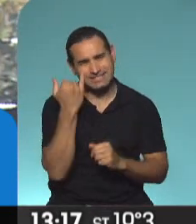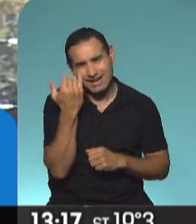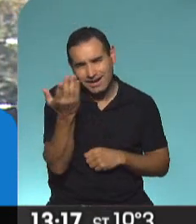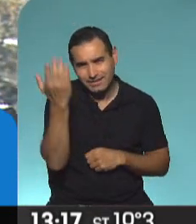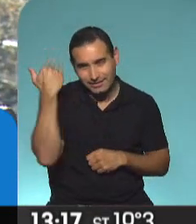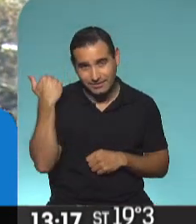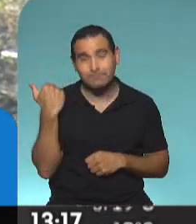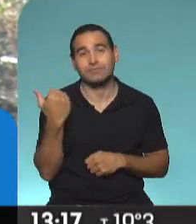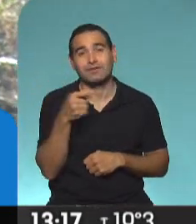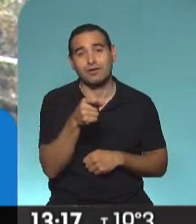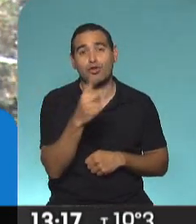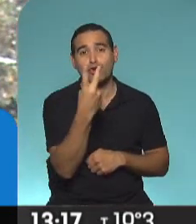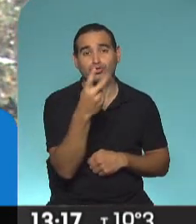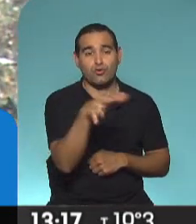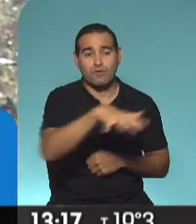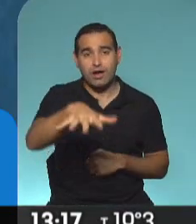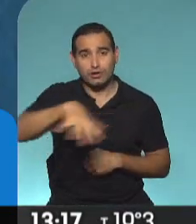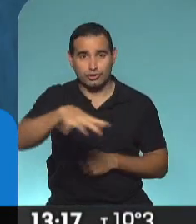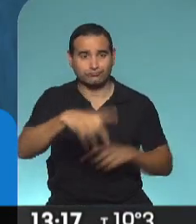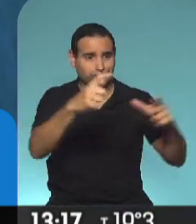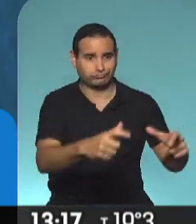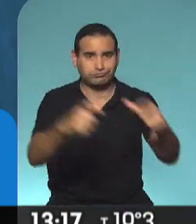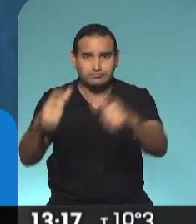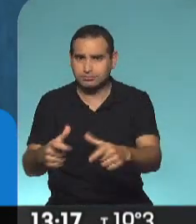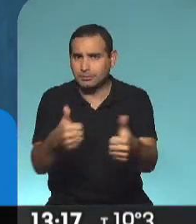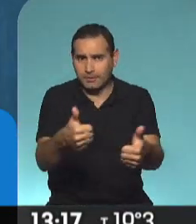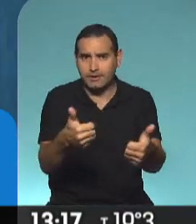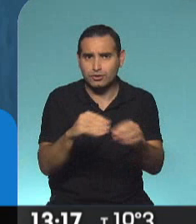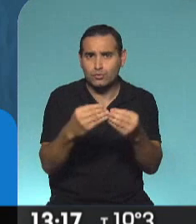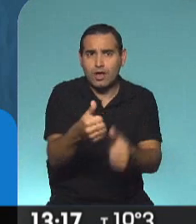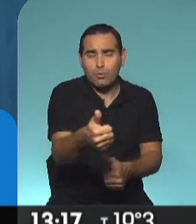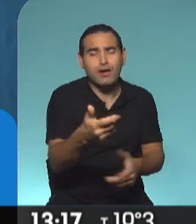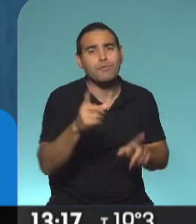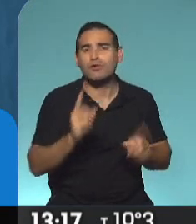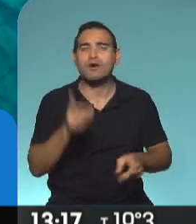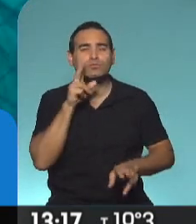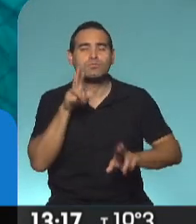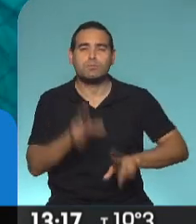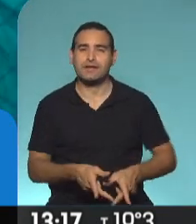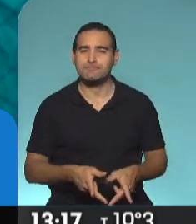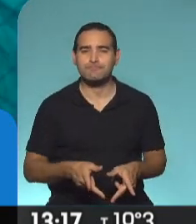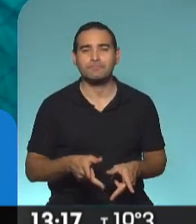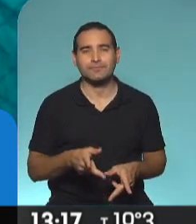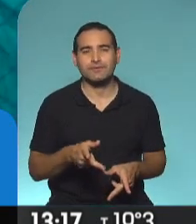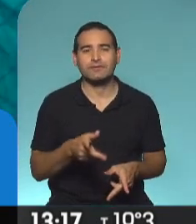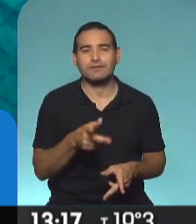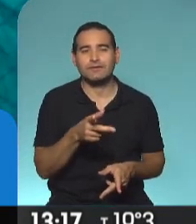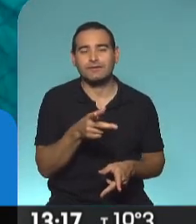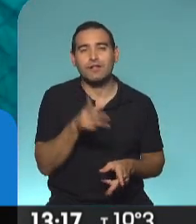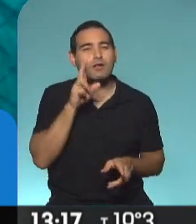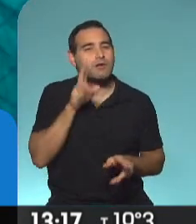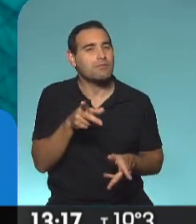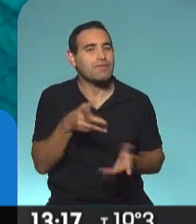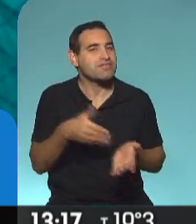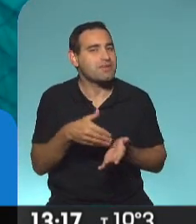utilizado ya en dos barrios con muy buen resultado, pero es una estrategia que se justifica en